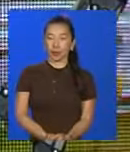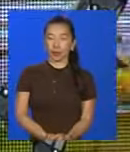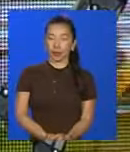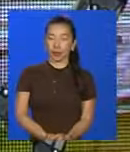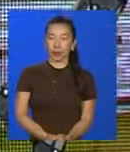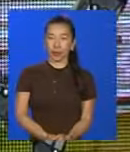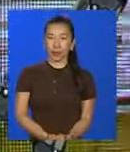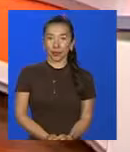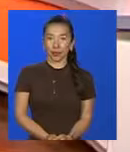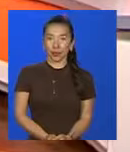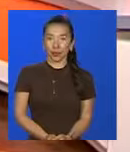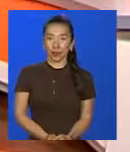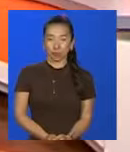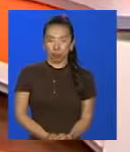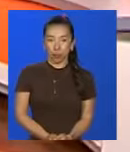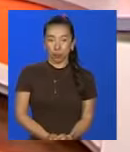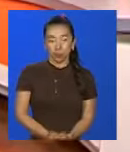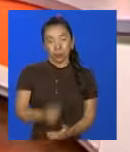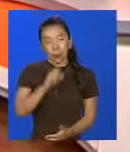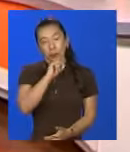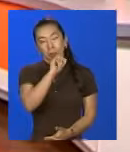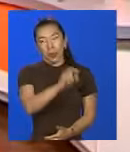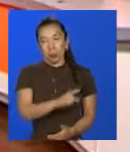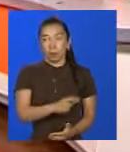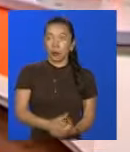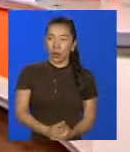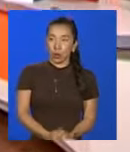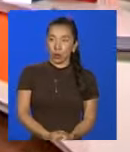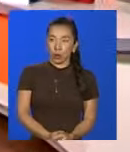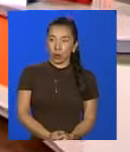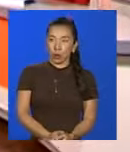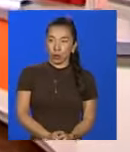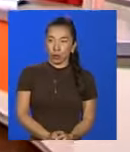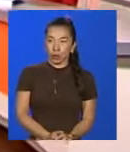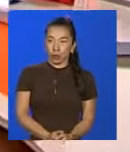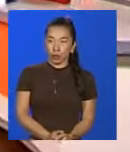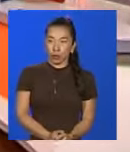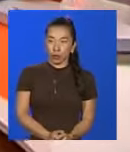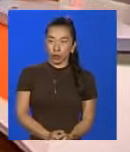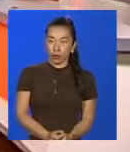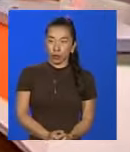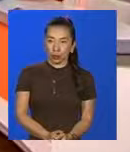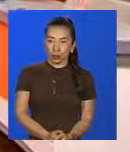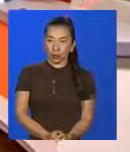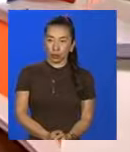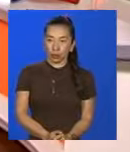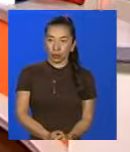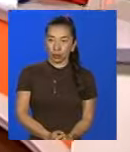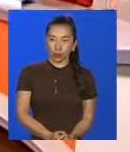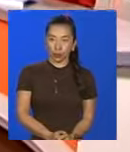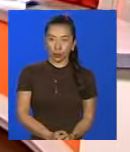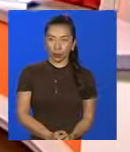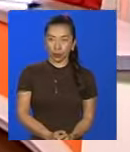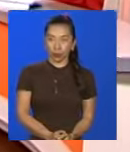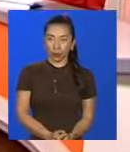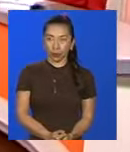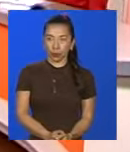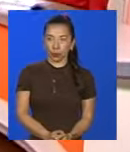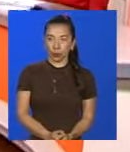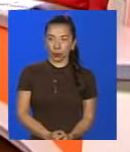A propósito del tema, y pues póngase la canción ahí de fondo mientras pasamos a comerciales ahorita. Ah, sí, bueno,